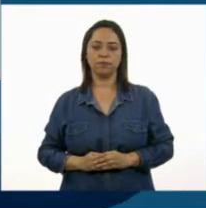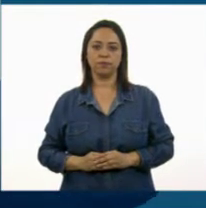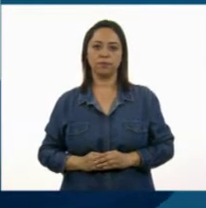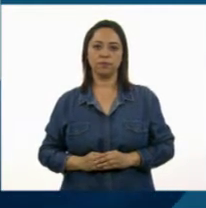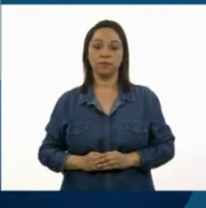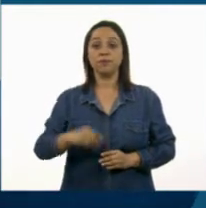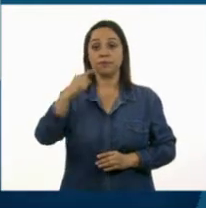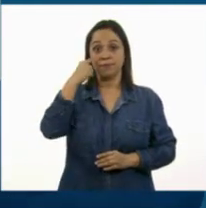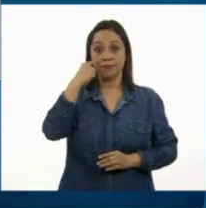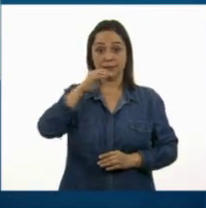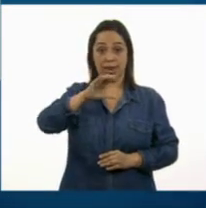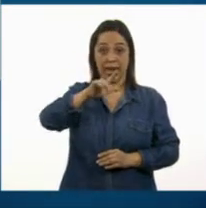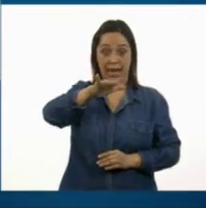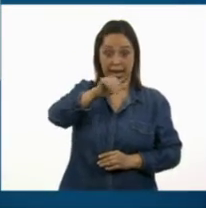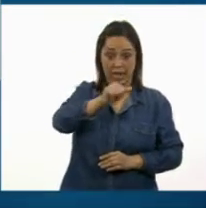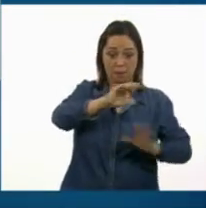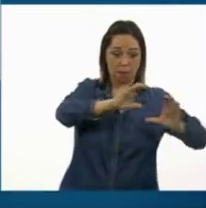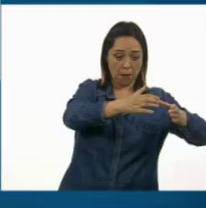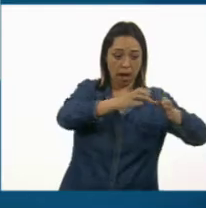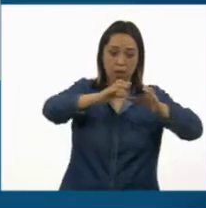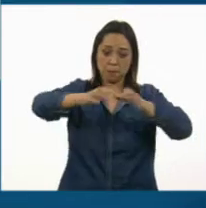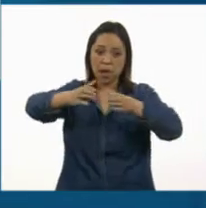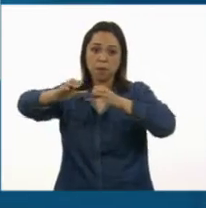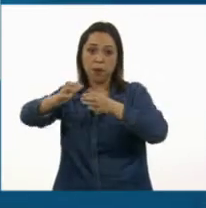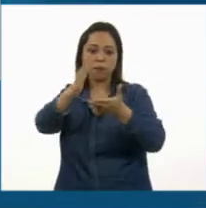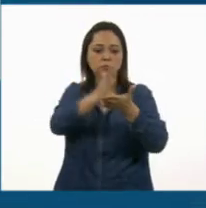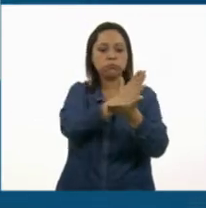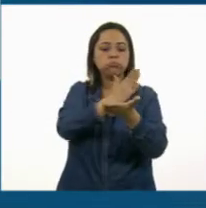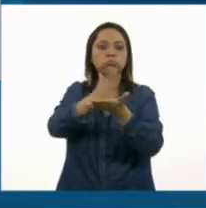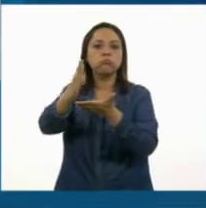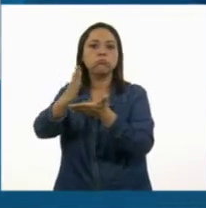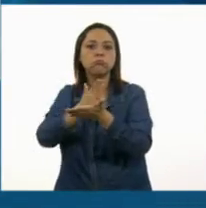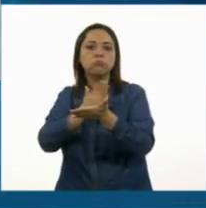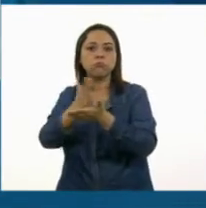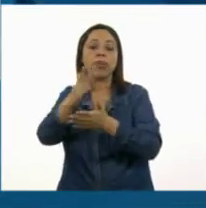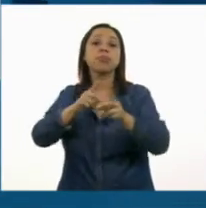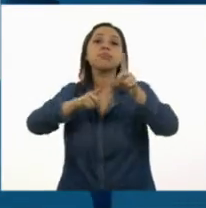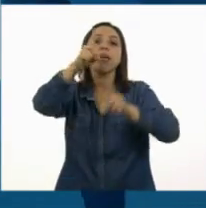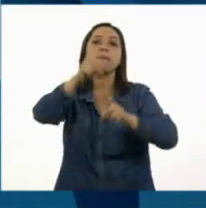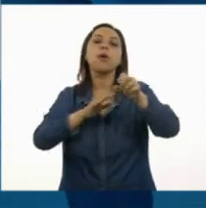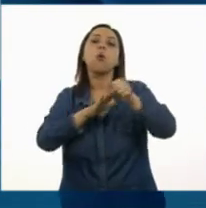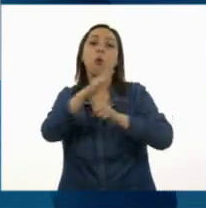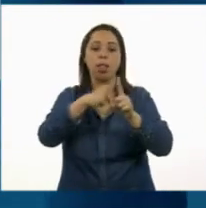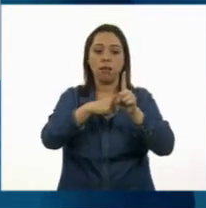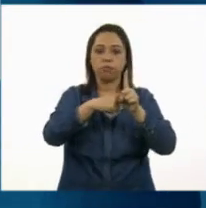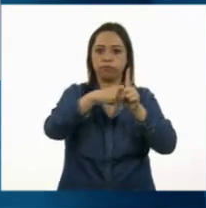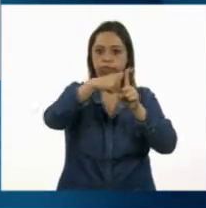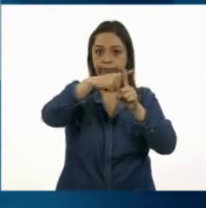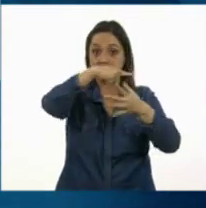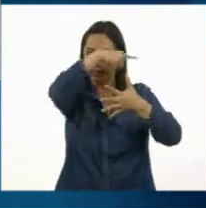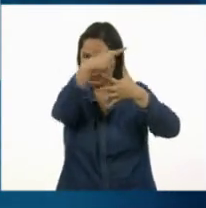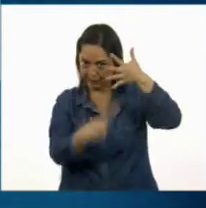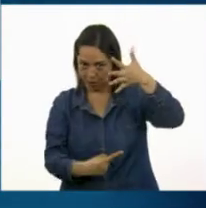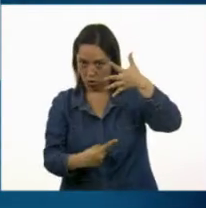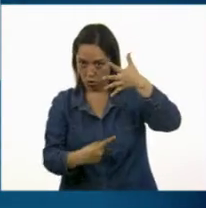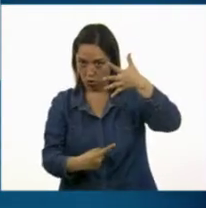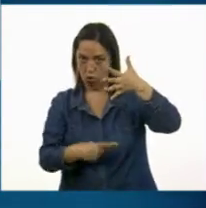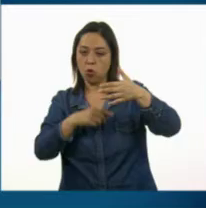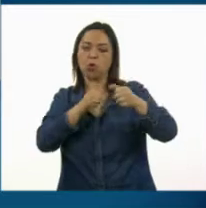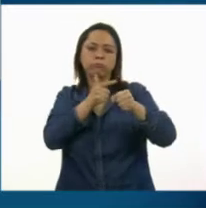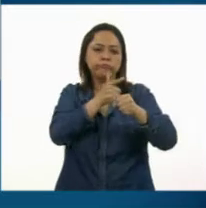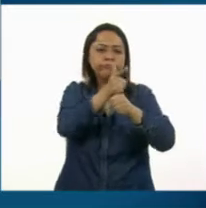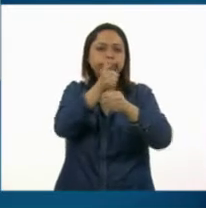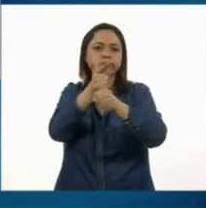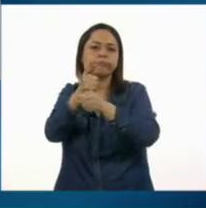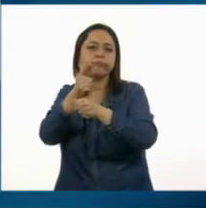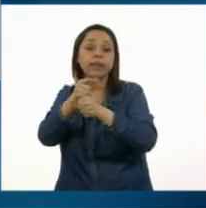La clasificación climática de Köppen divide los climas del mundo por su temperatura en 5 grupos principales, identificados